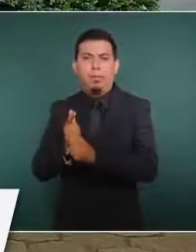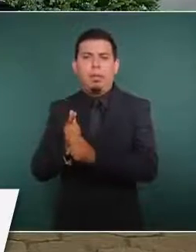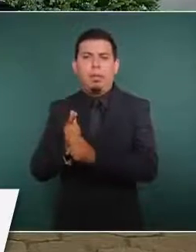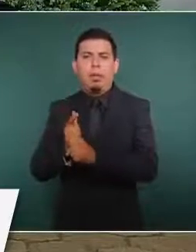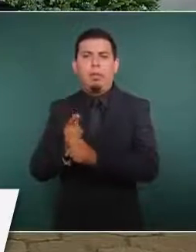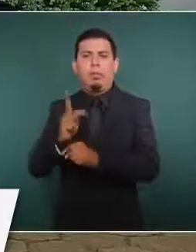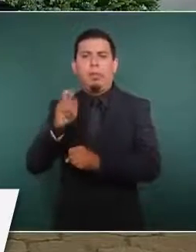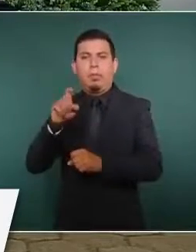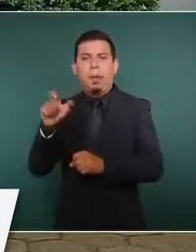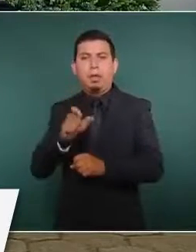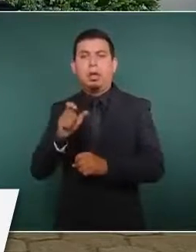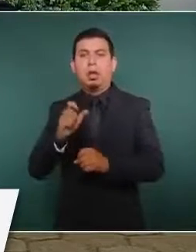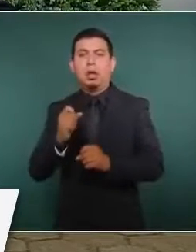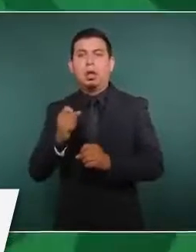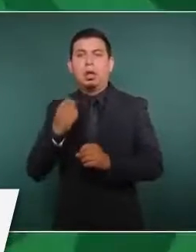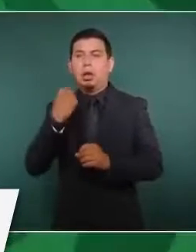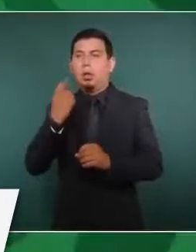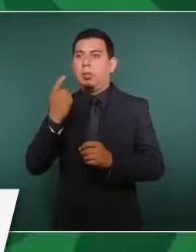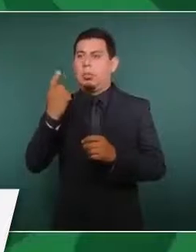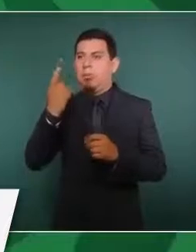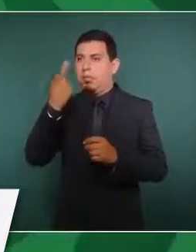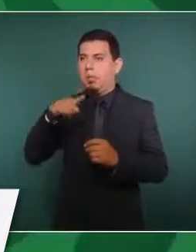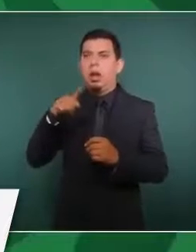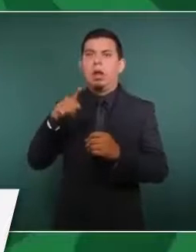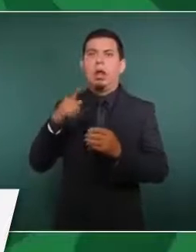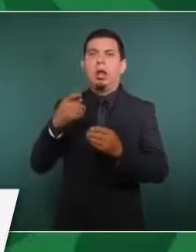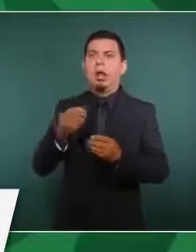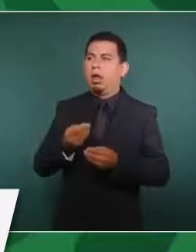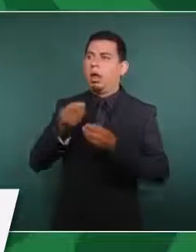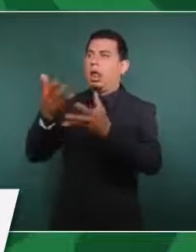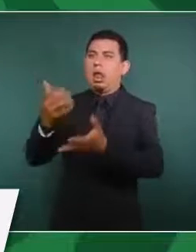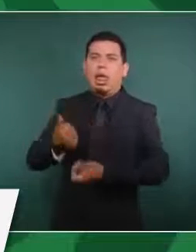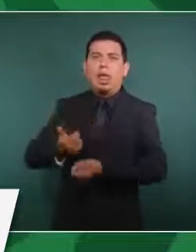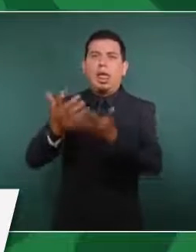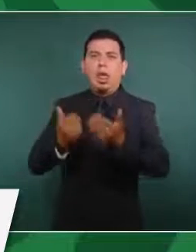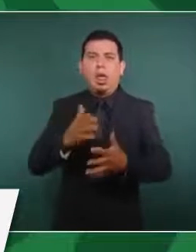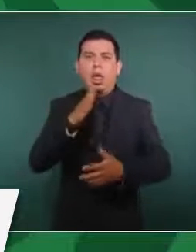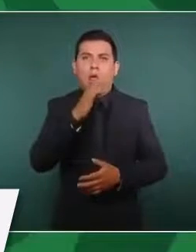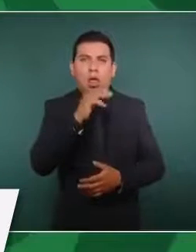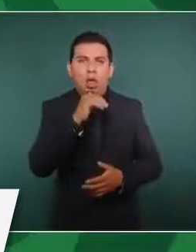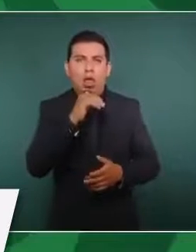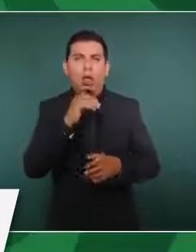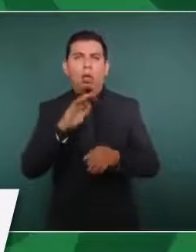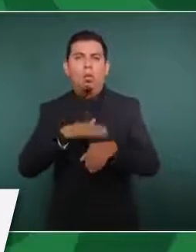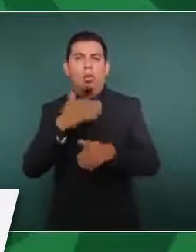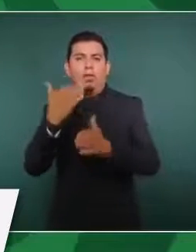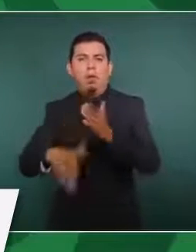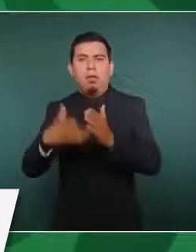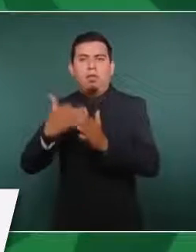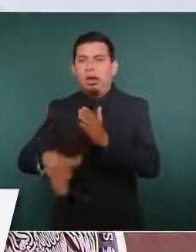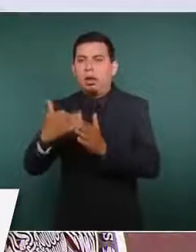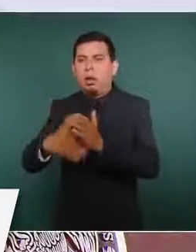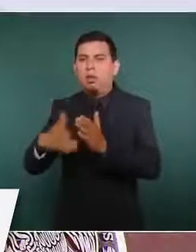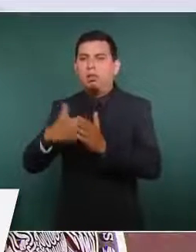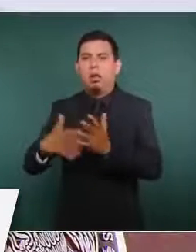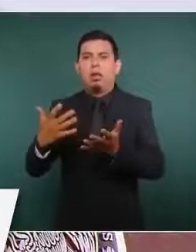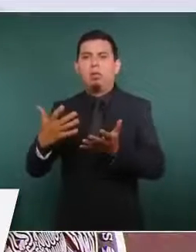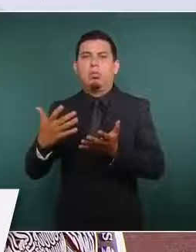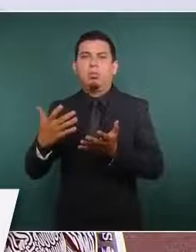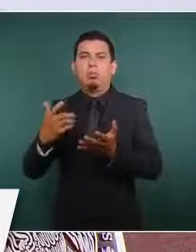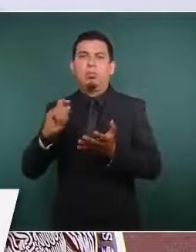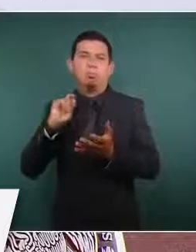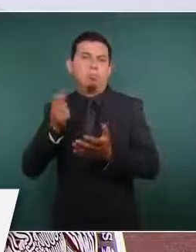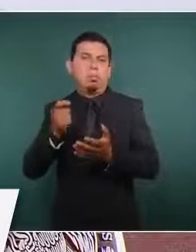tenía para abastecer gas a la planta de Odebrecht, etileno